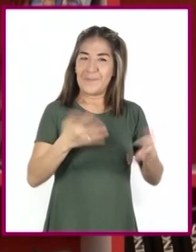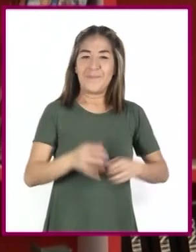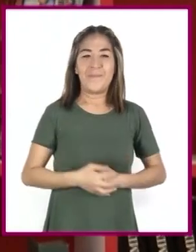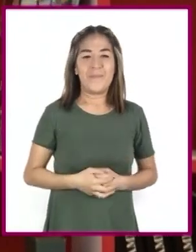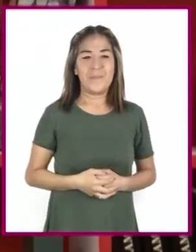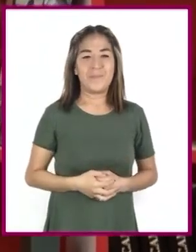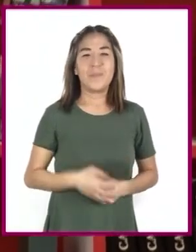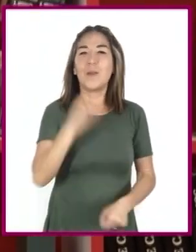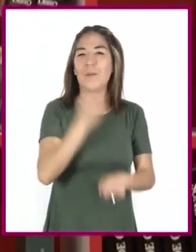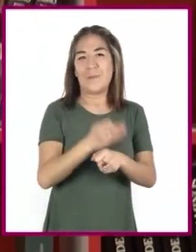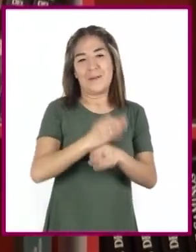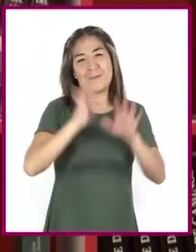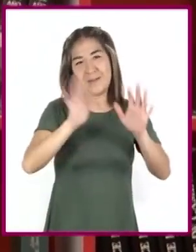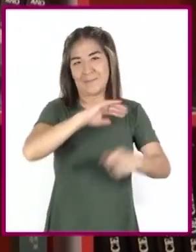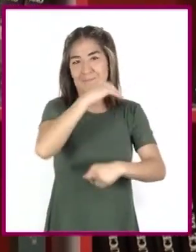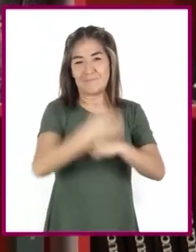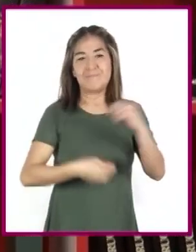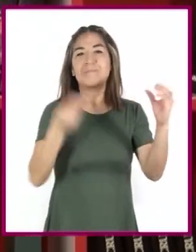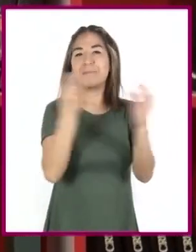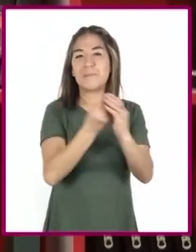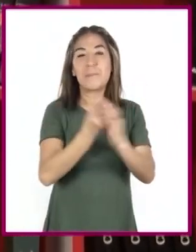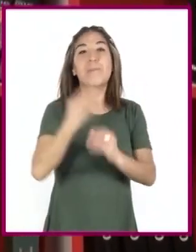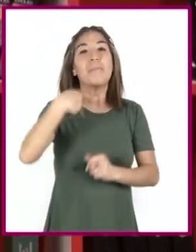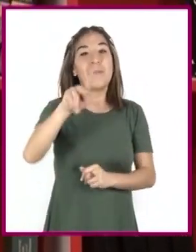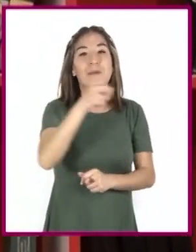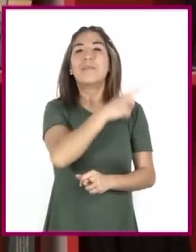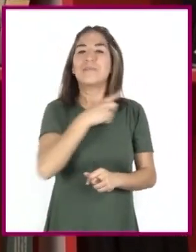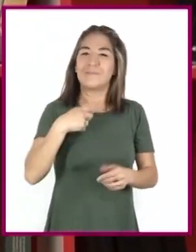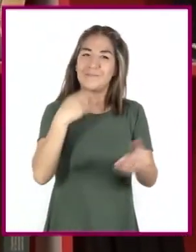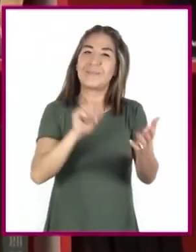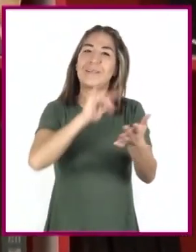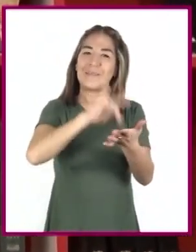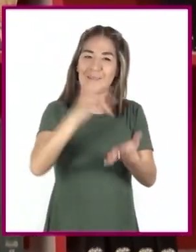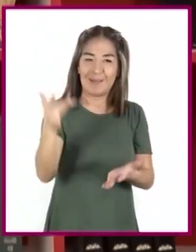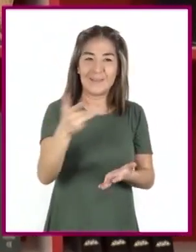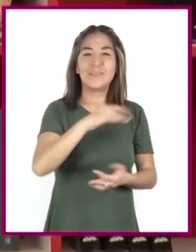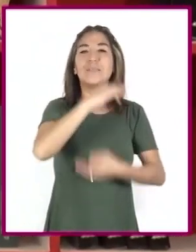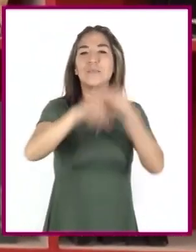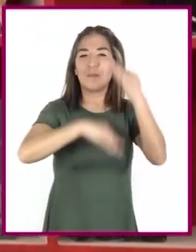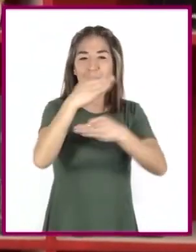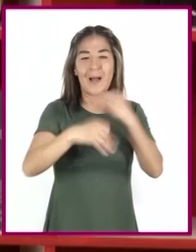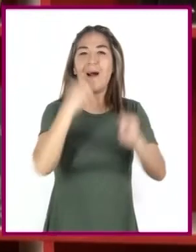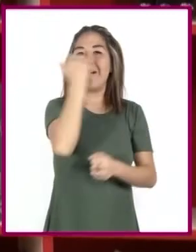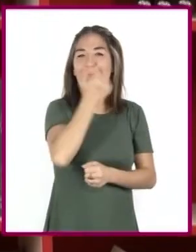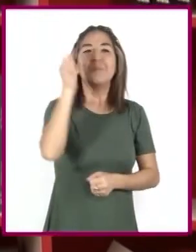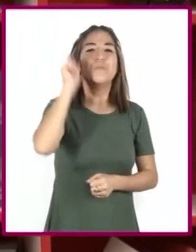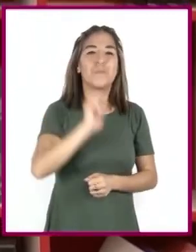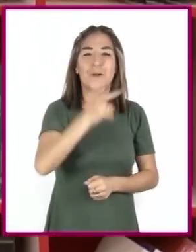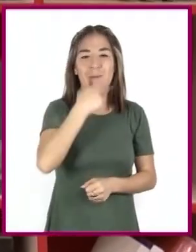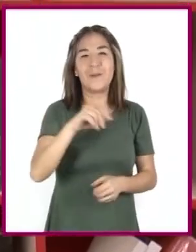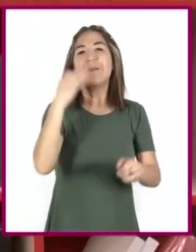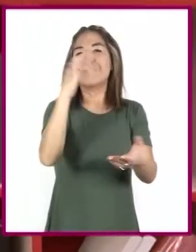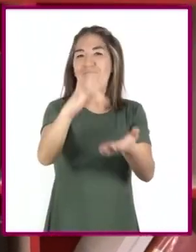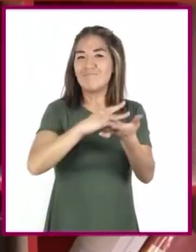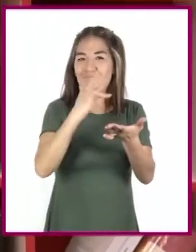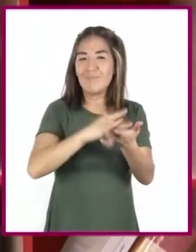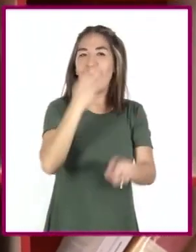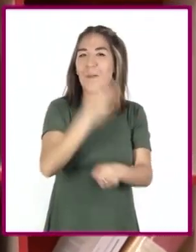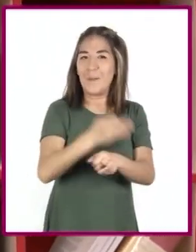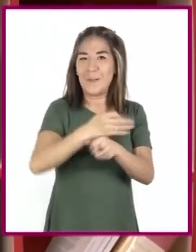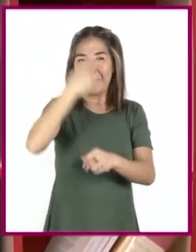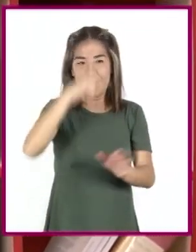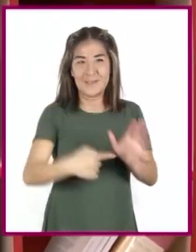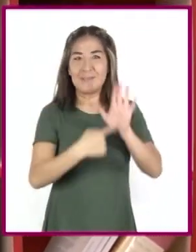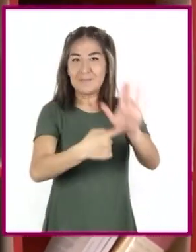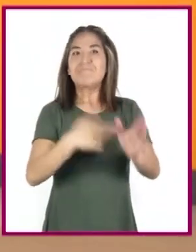Estamos terminando la sesión del día de hoy, pero no sin antes agradecer a todas y todos nuestros alumnos que nos apoyaron y demostraron lo